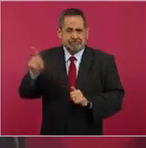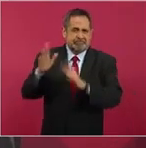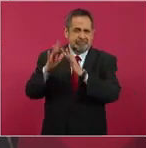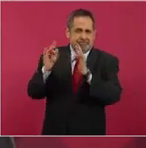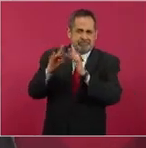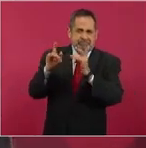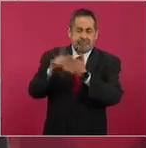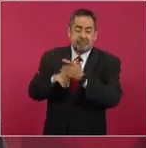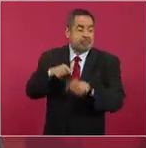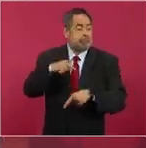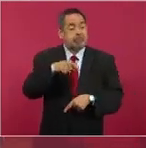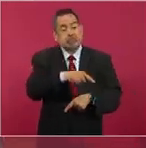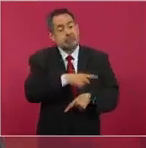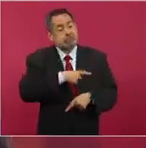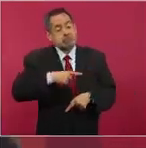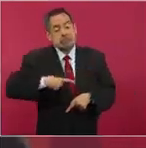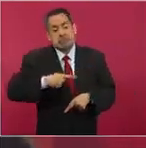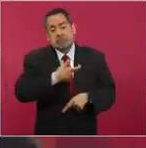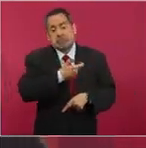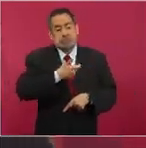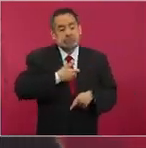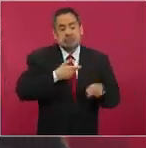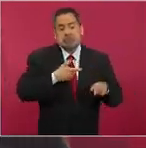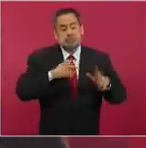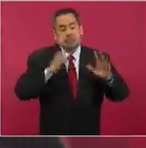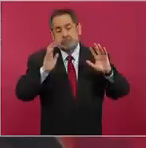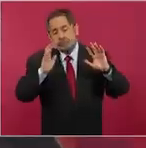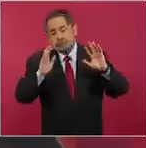quedado a deber a un